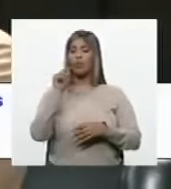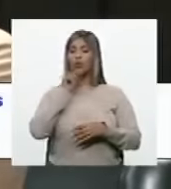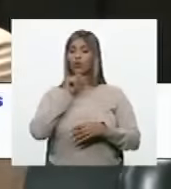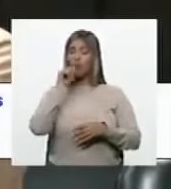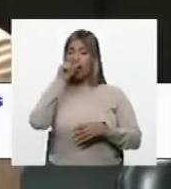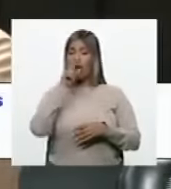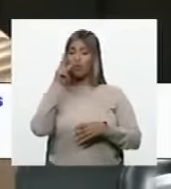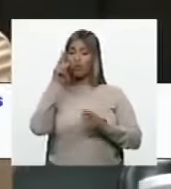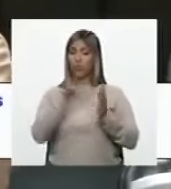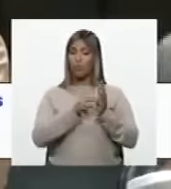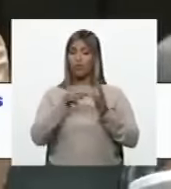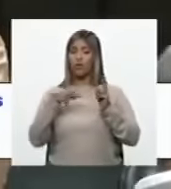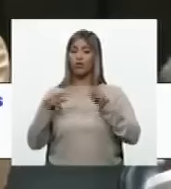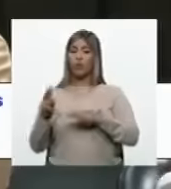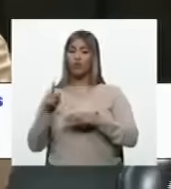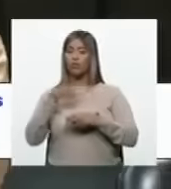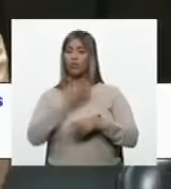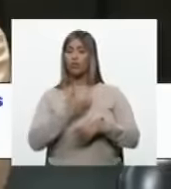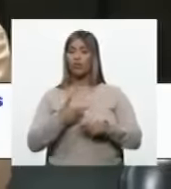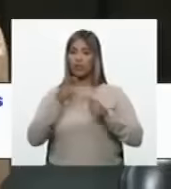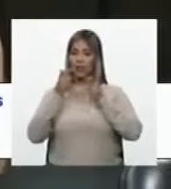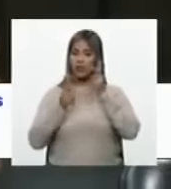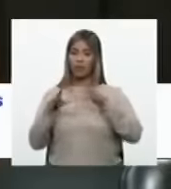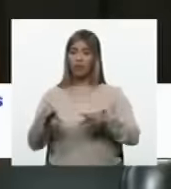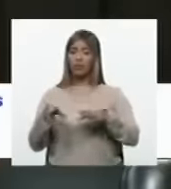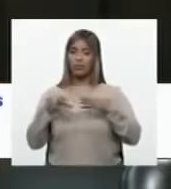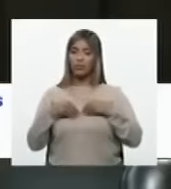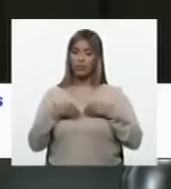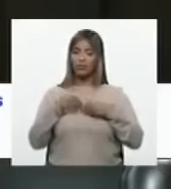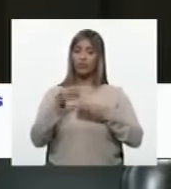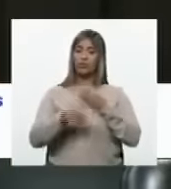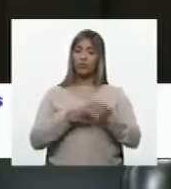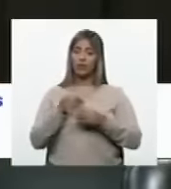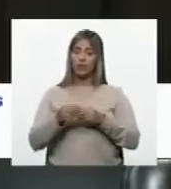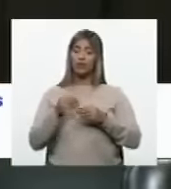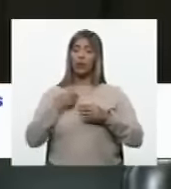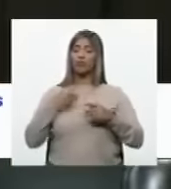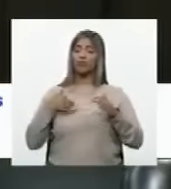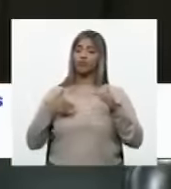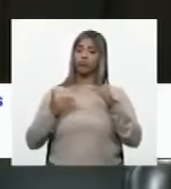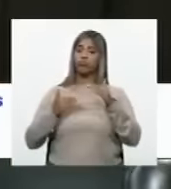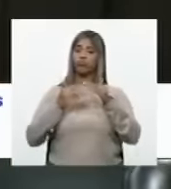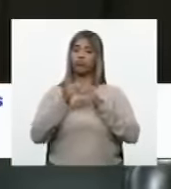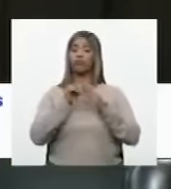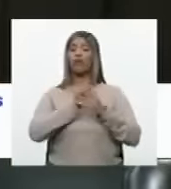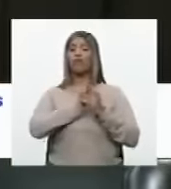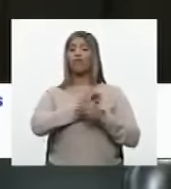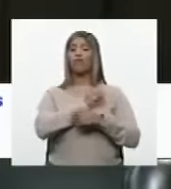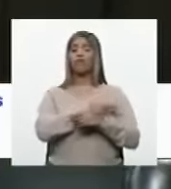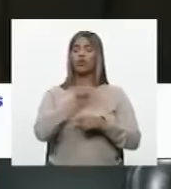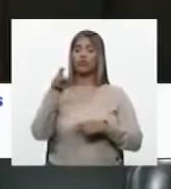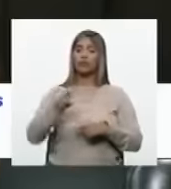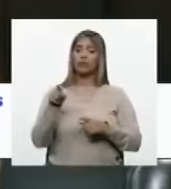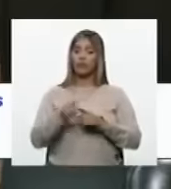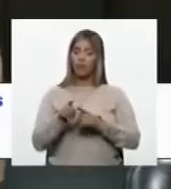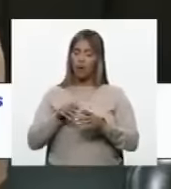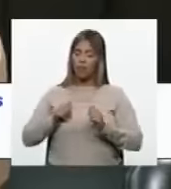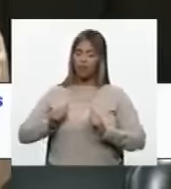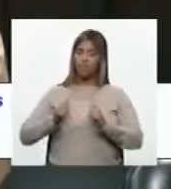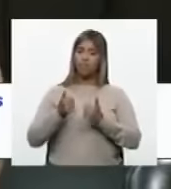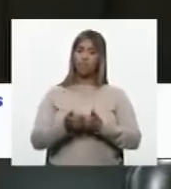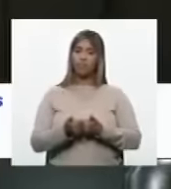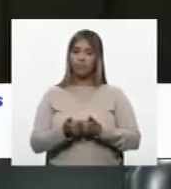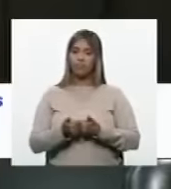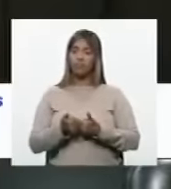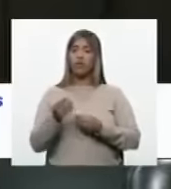octubre del 2012, el comandante Chávez asumió que habíamos logrado acumular la fuerza necesaria para dar el salto,